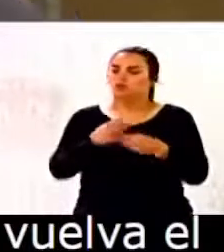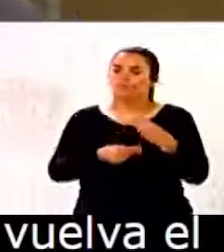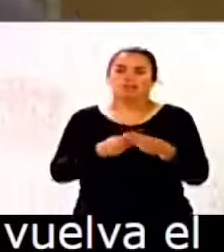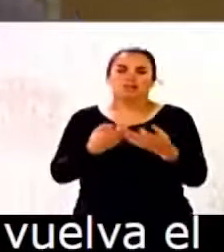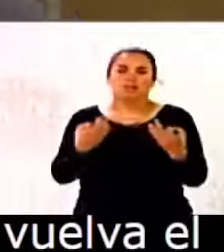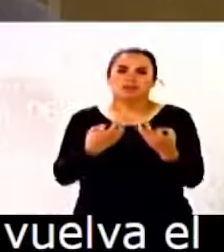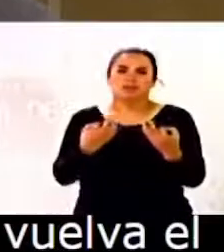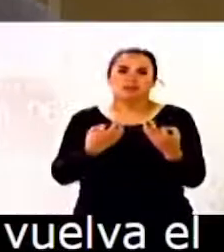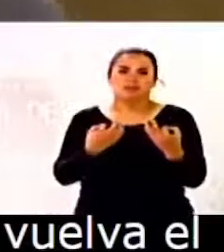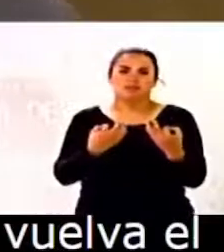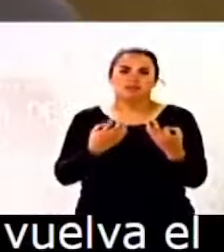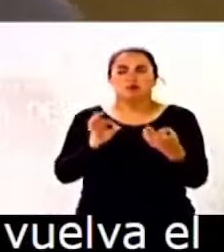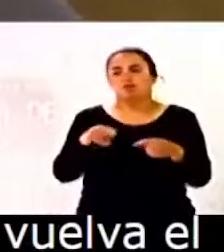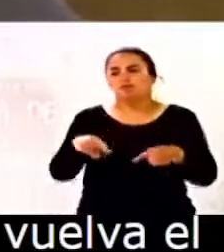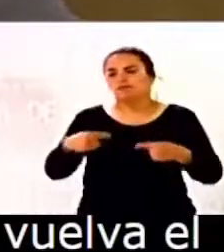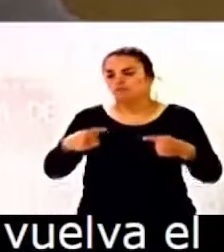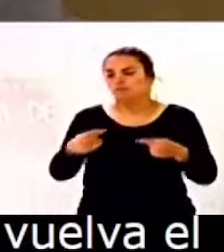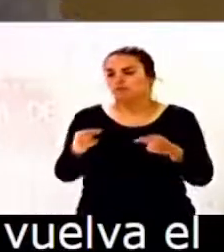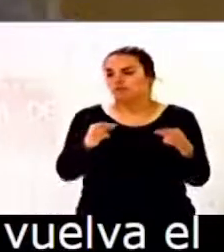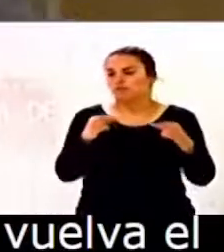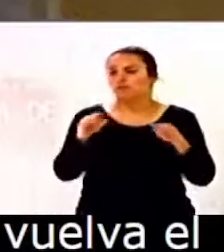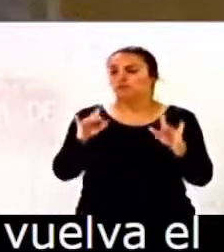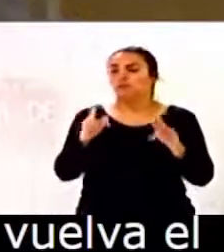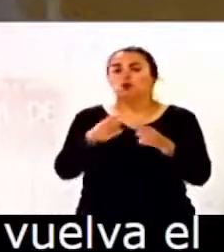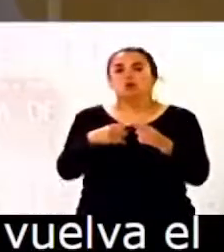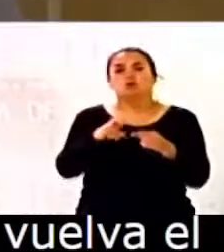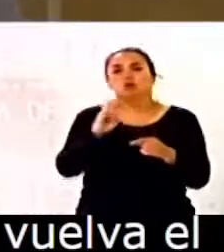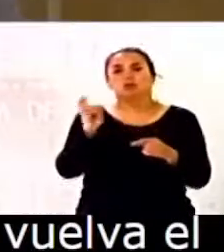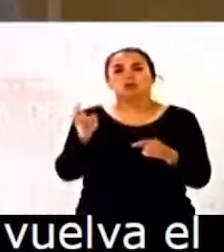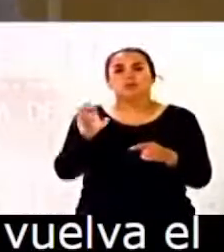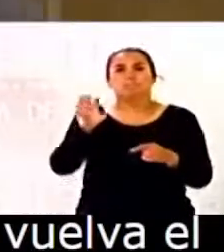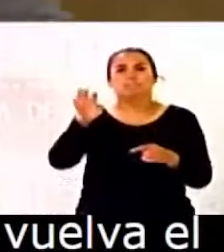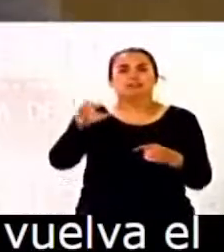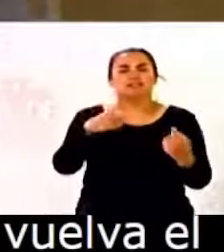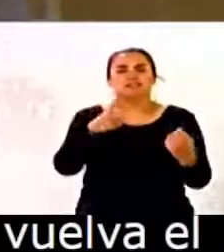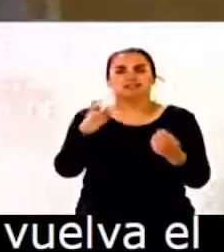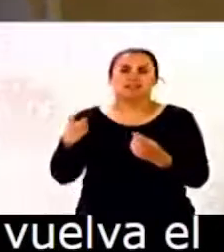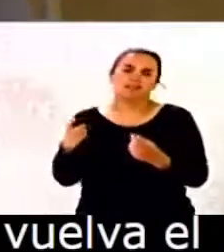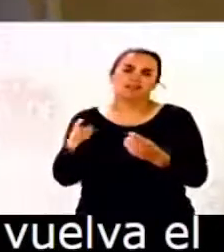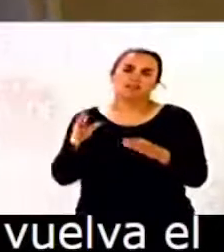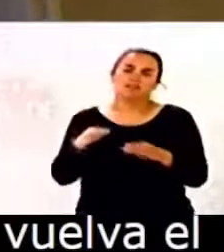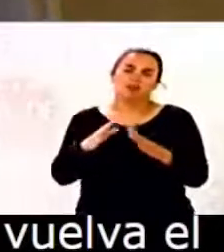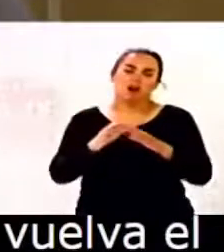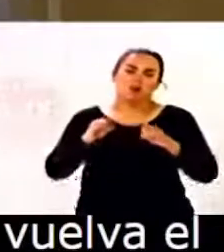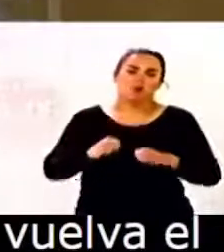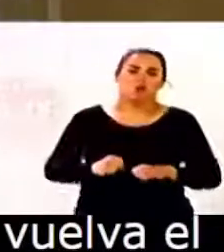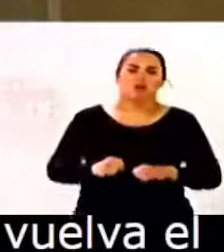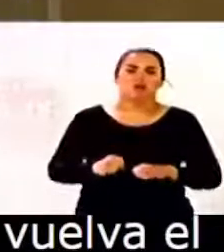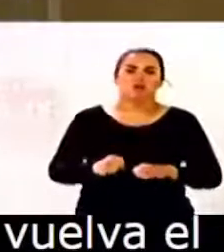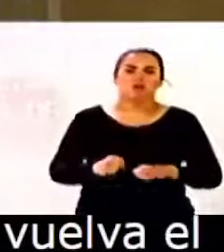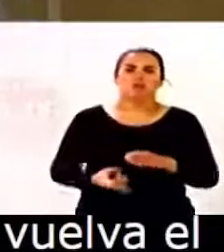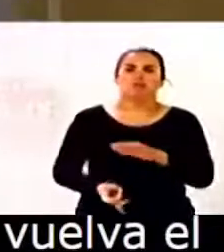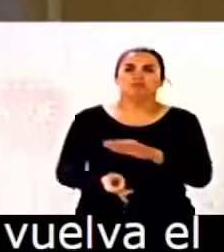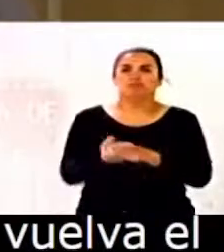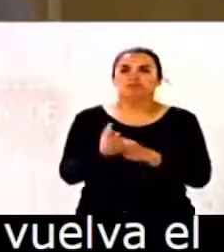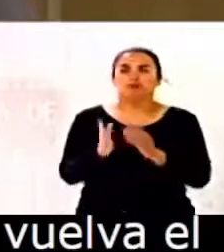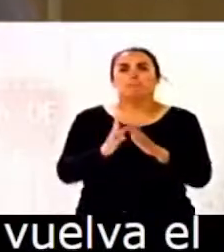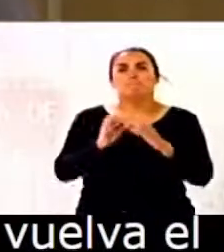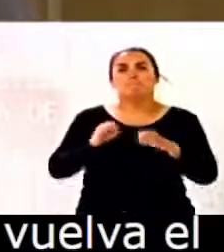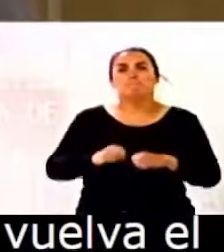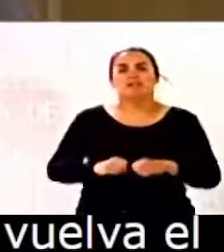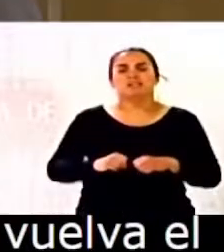de los otros o podemos discutir, pero hay cosas en las que este país necesita grandes acuerdos como los que se produjeron en los pactos de la